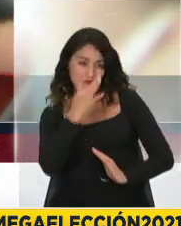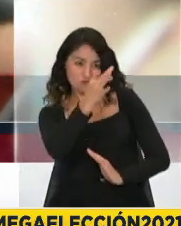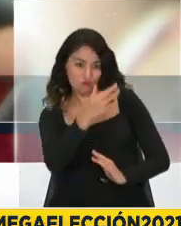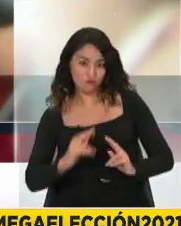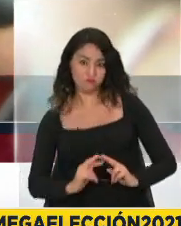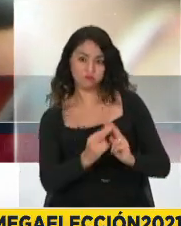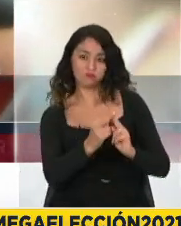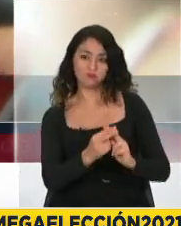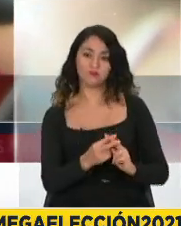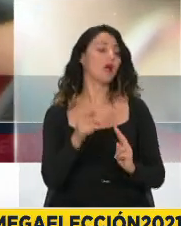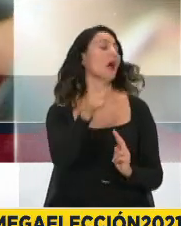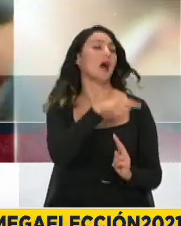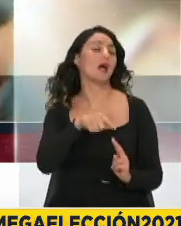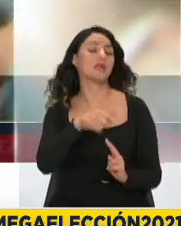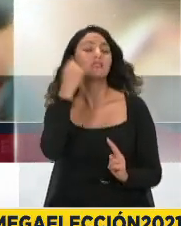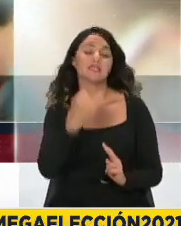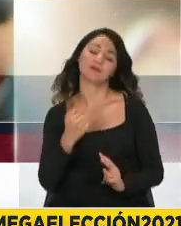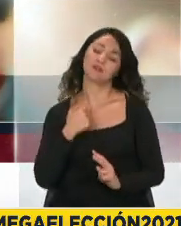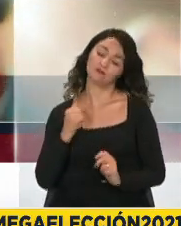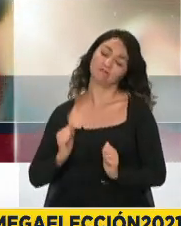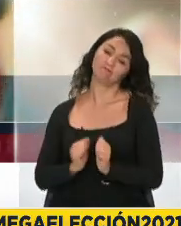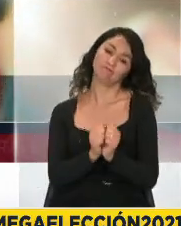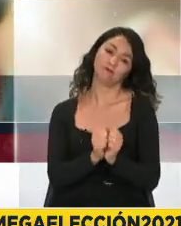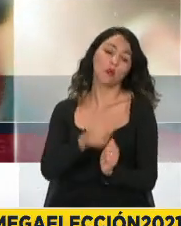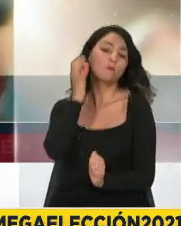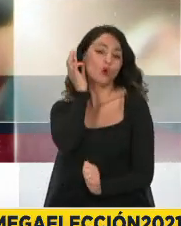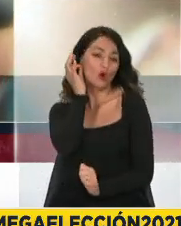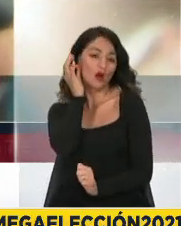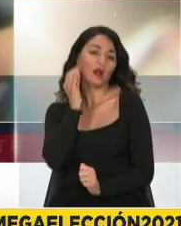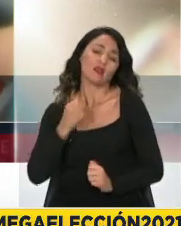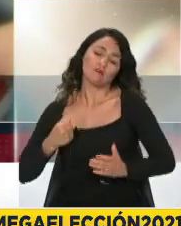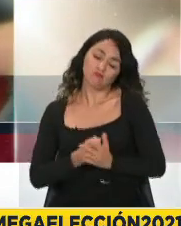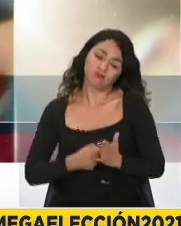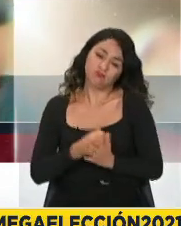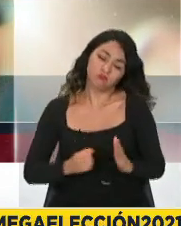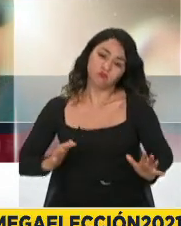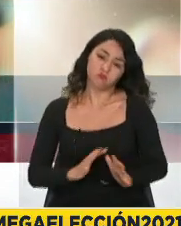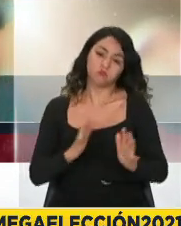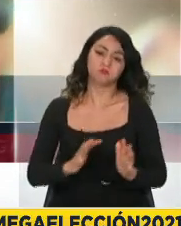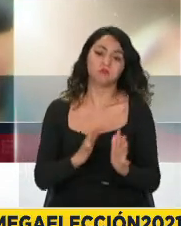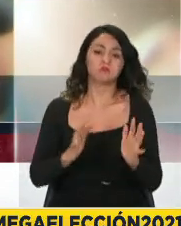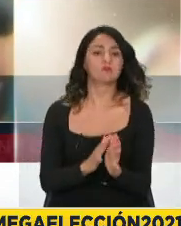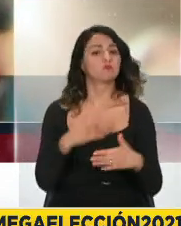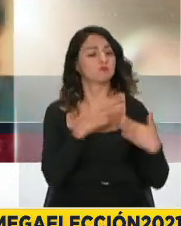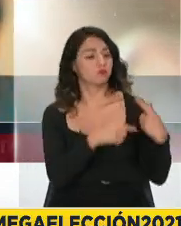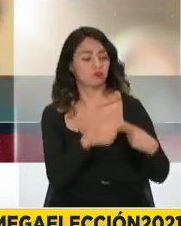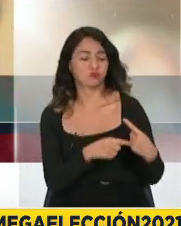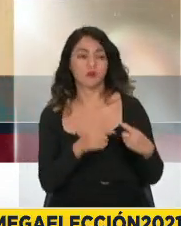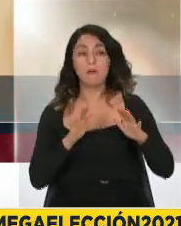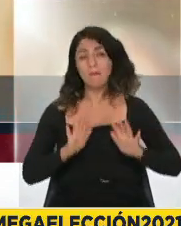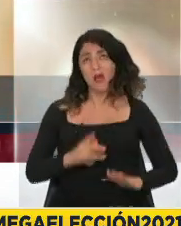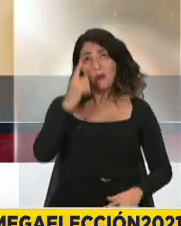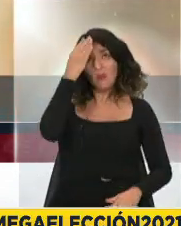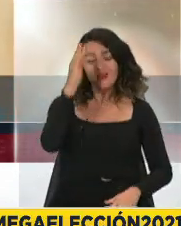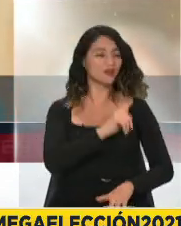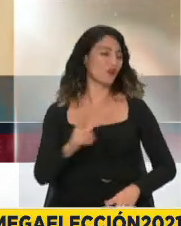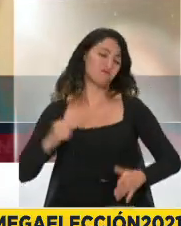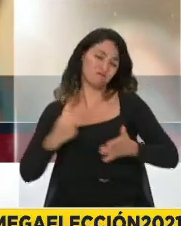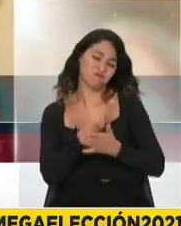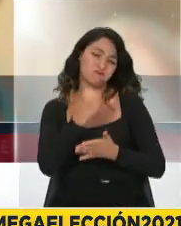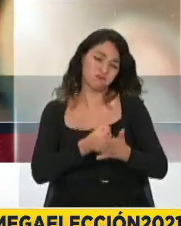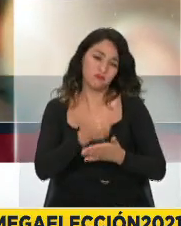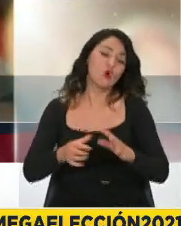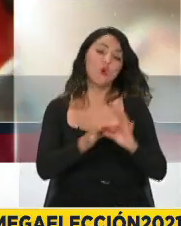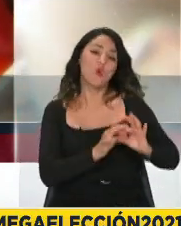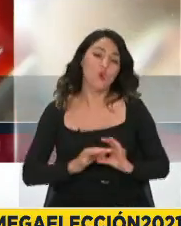eso cuenten siempre conmigo. Una mujer de mérito, de trayectoria, que no va a parar un día para que con unidad construyamos